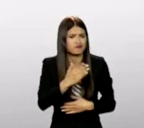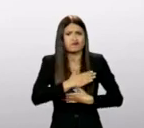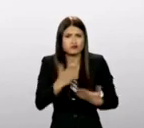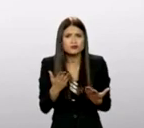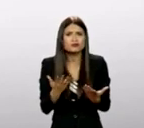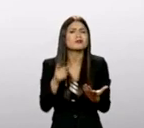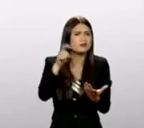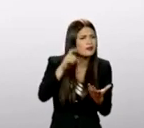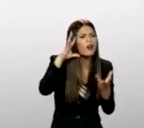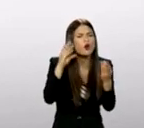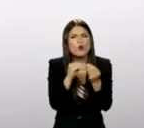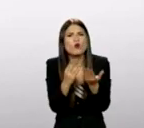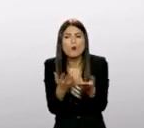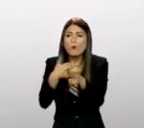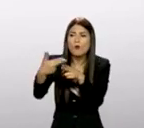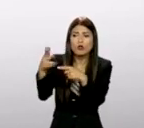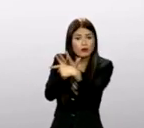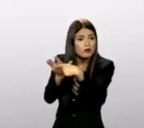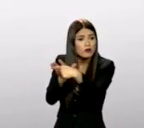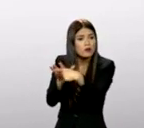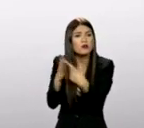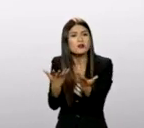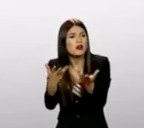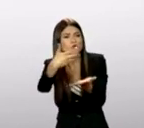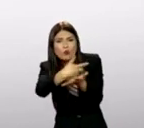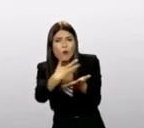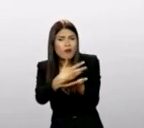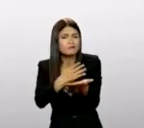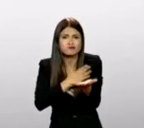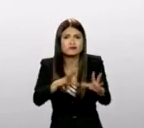y entendimientos sobre la implementación del acuerdo, que es